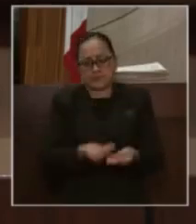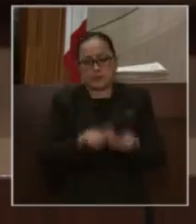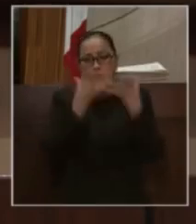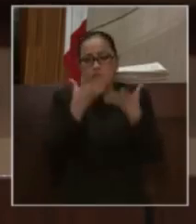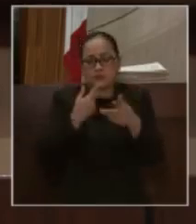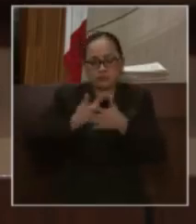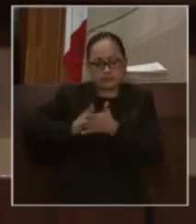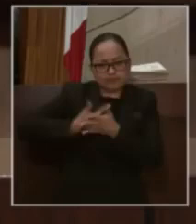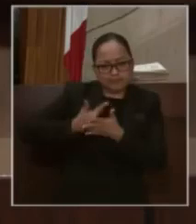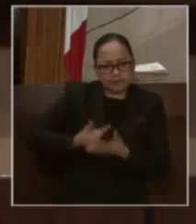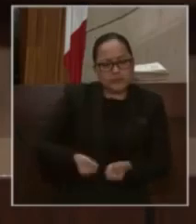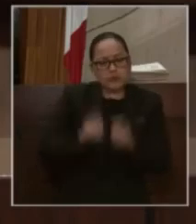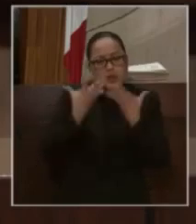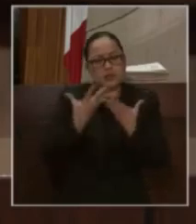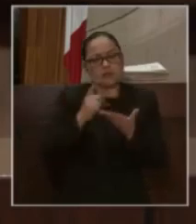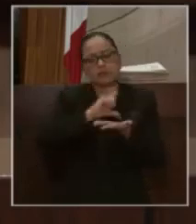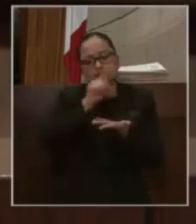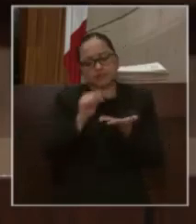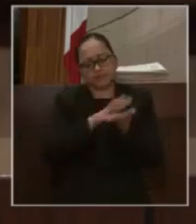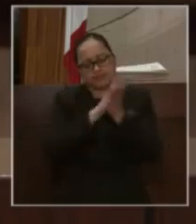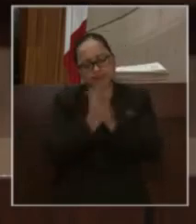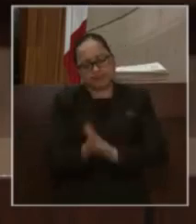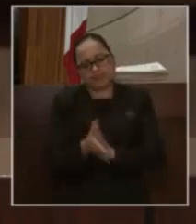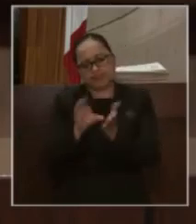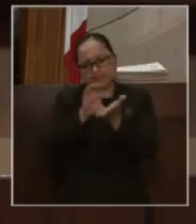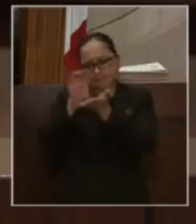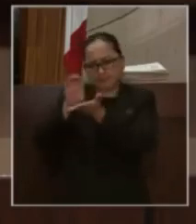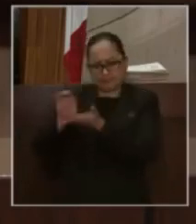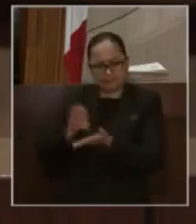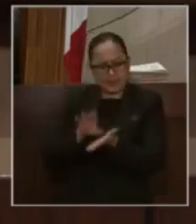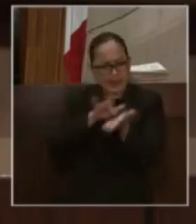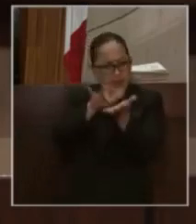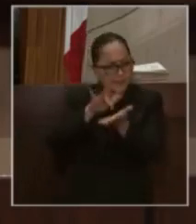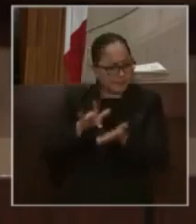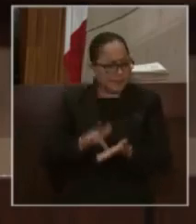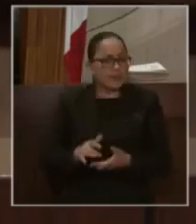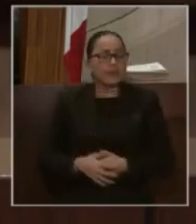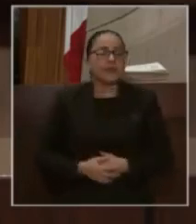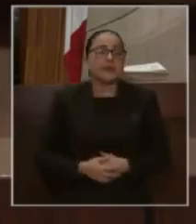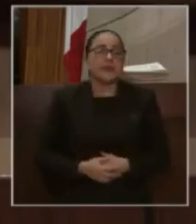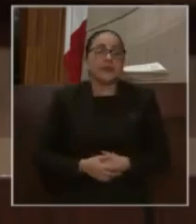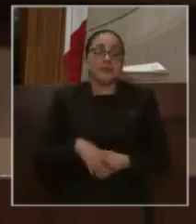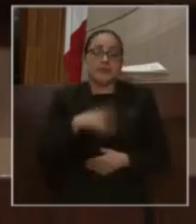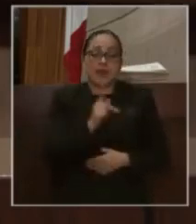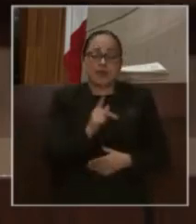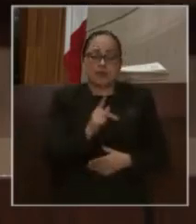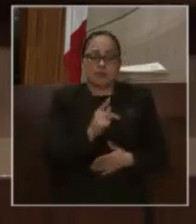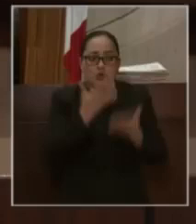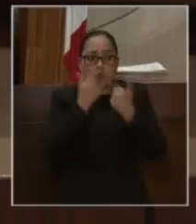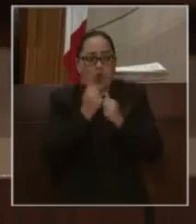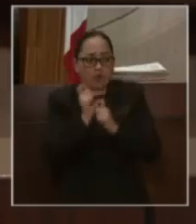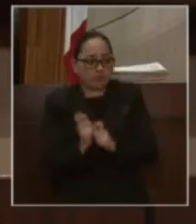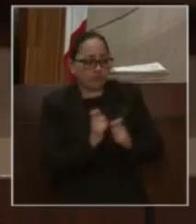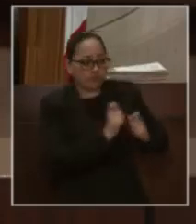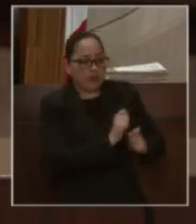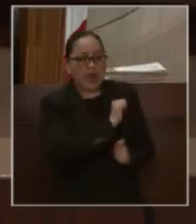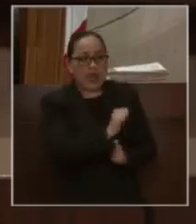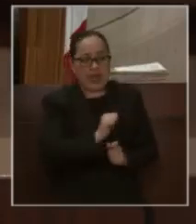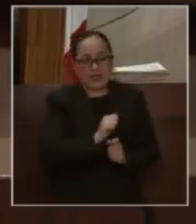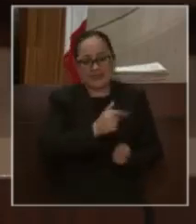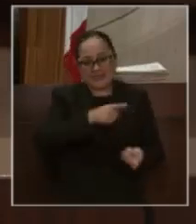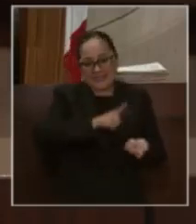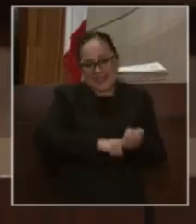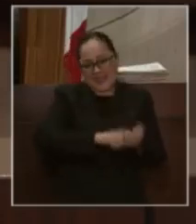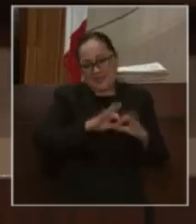numerario. Todo esto, señaló la autoridad, al margen del sistema de fiscalización.